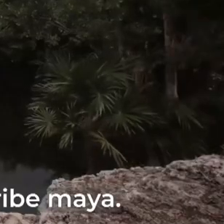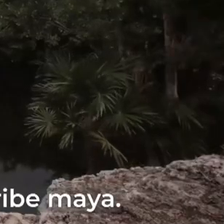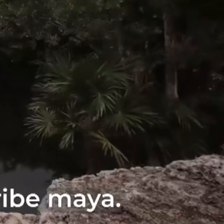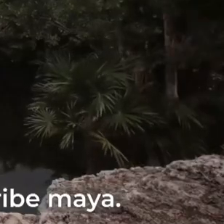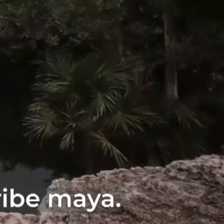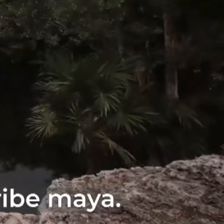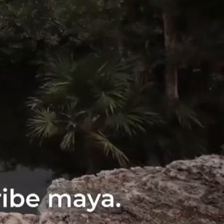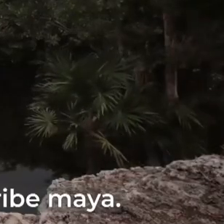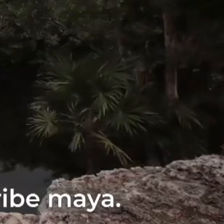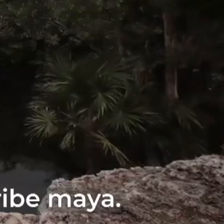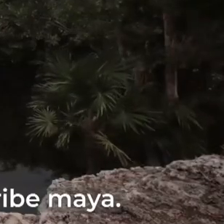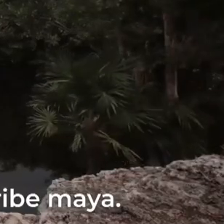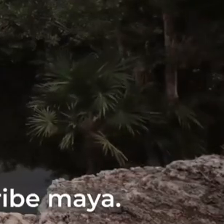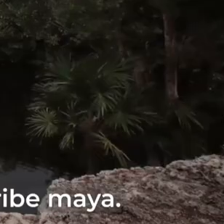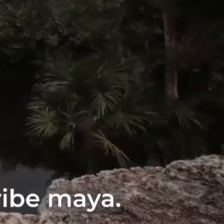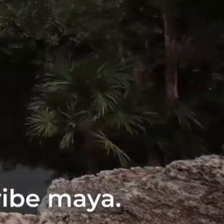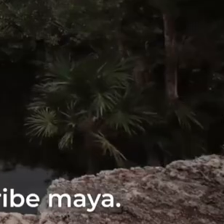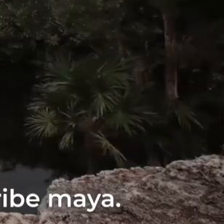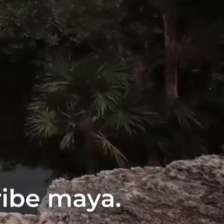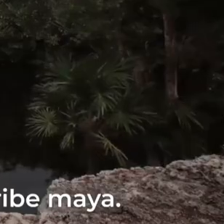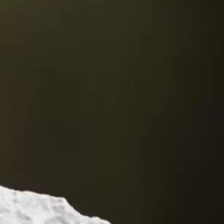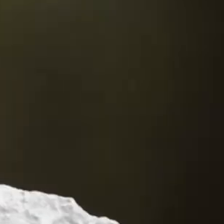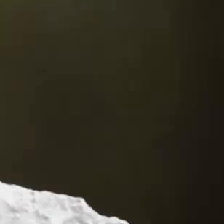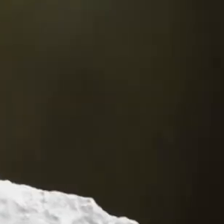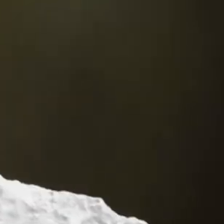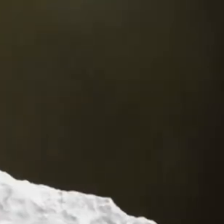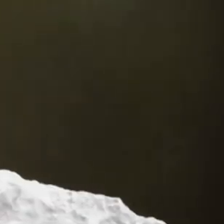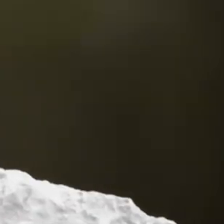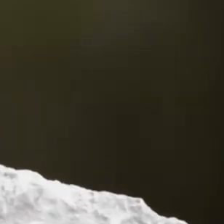crucial puerto marítimo del Caribe maya.